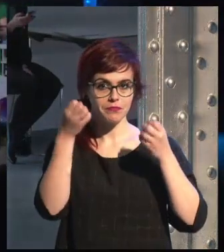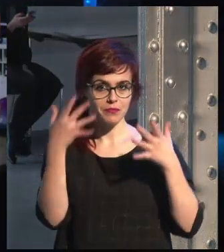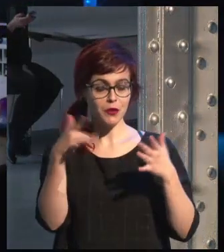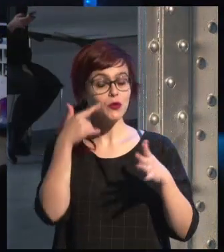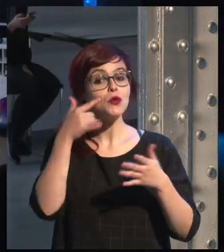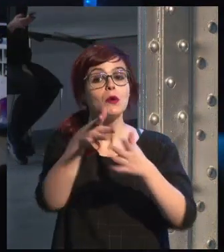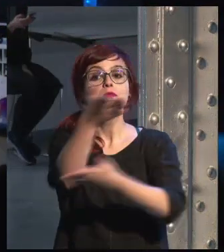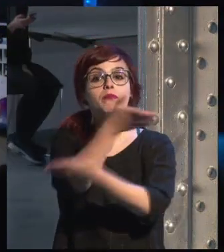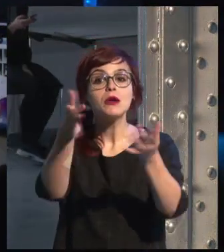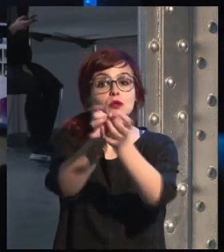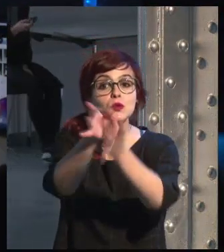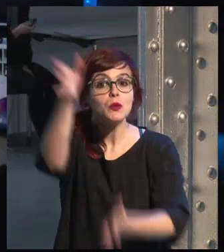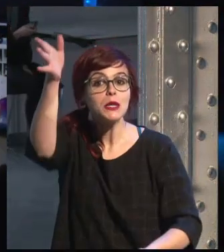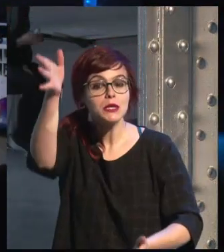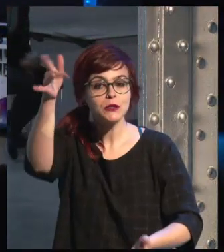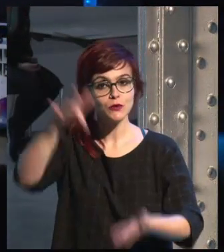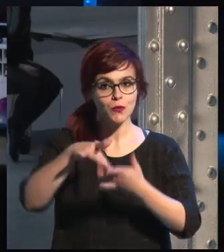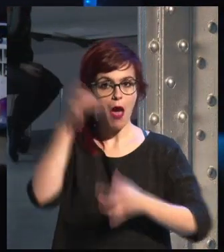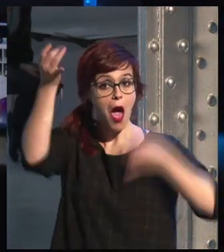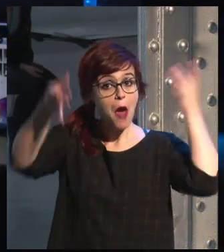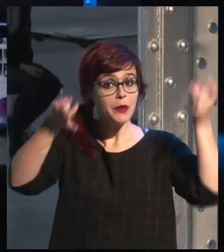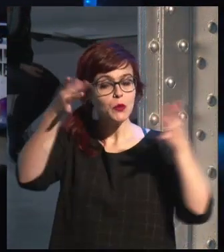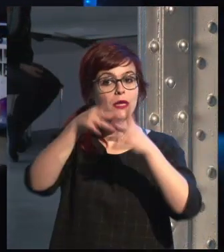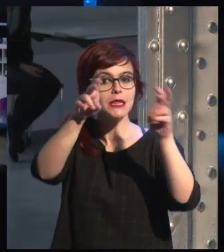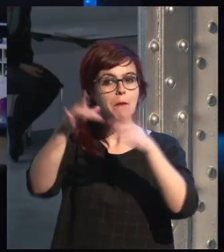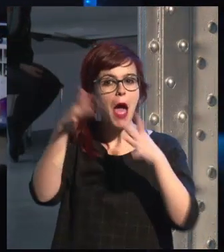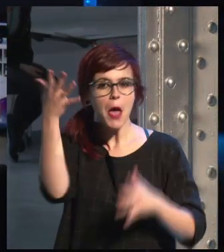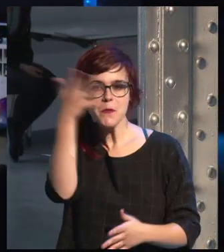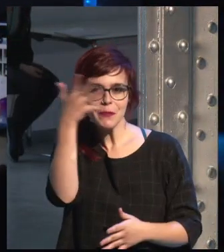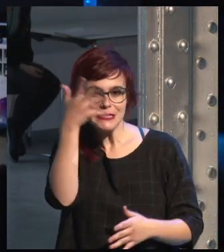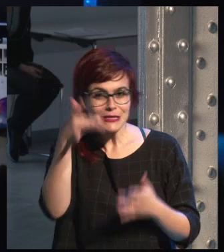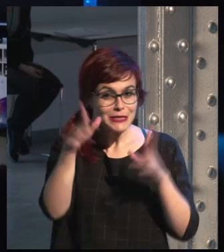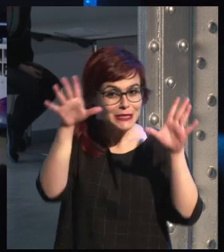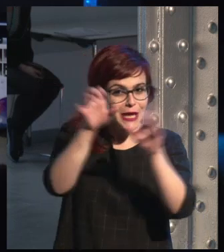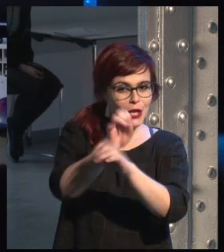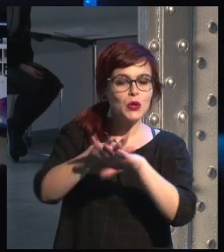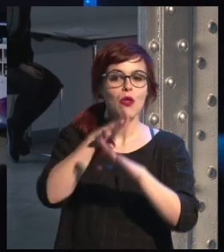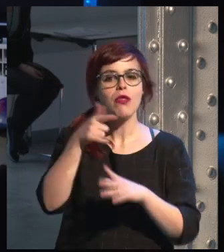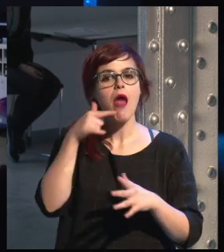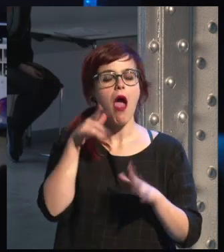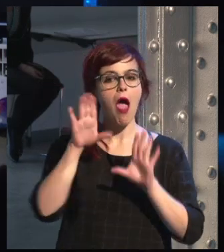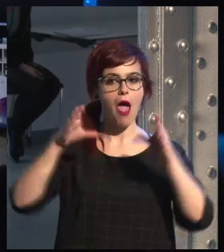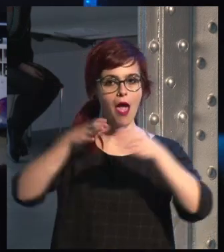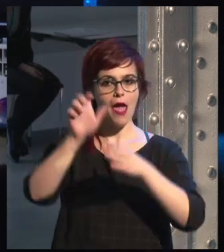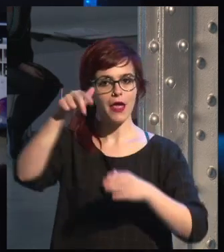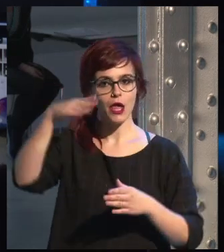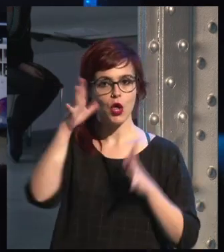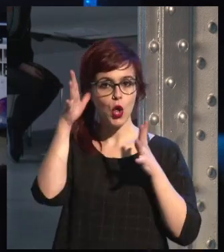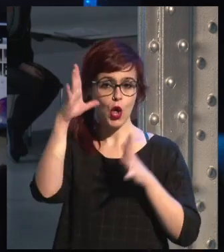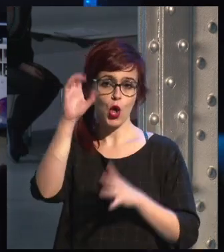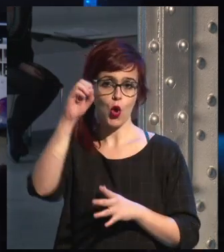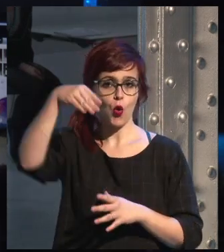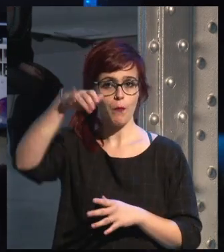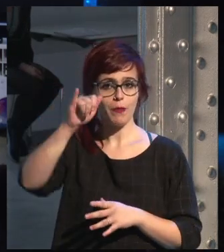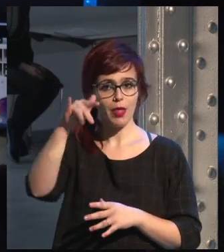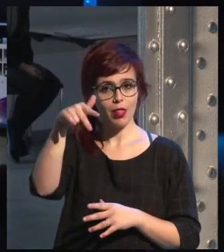También os deseo buena suerte en esta aventura a través del misterio de la encomienda de Ricote. El misterio de la encomienda de Ricote